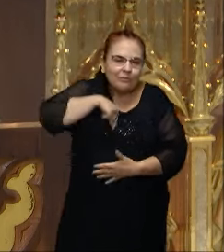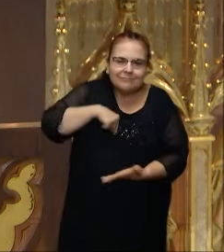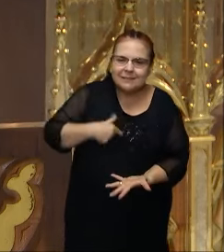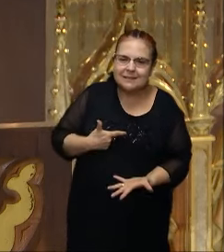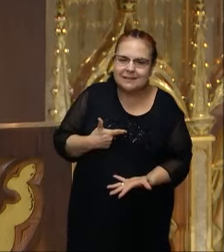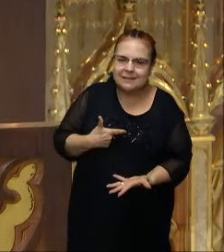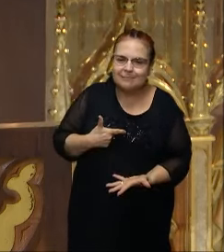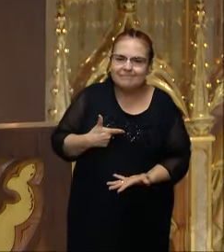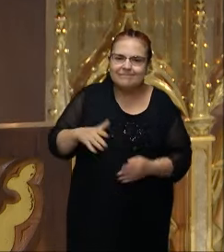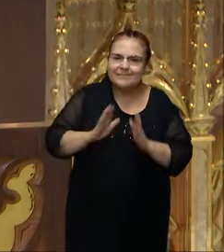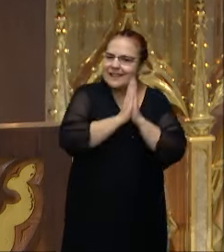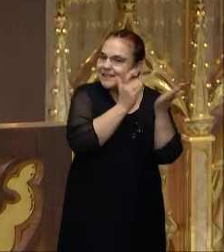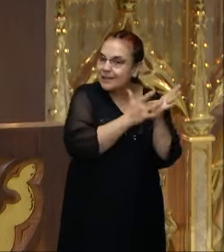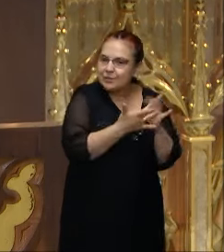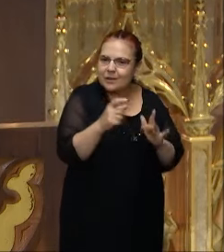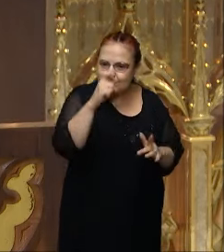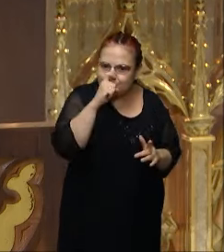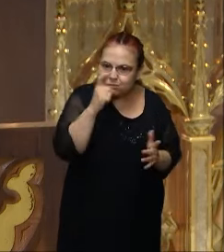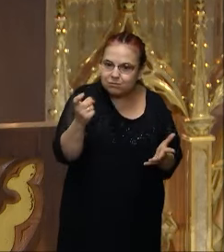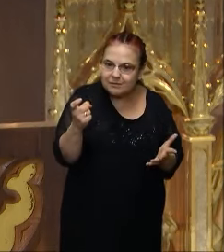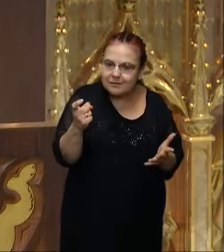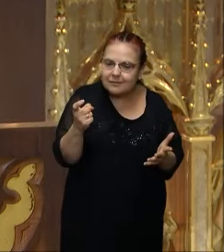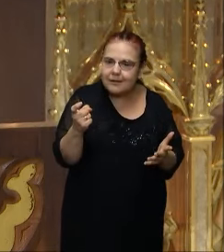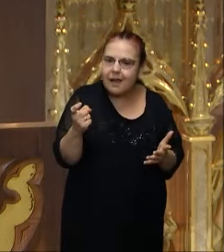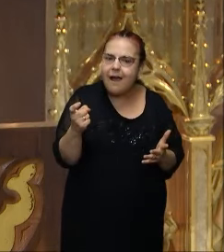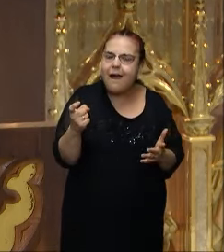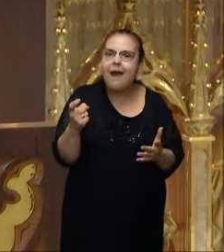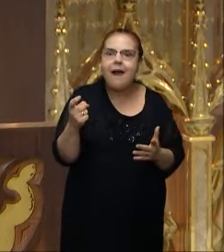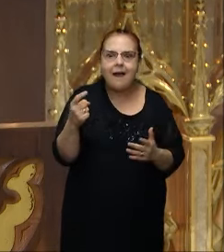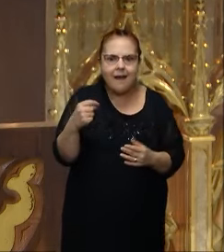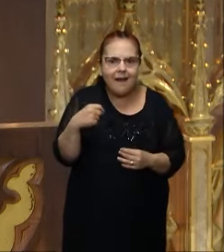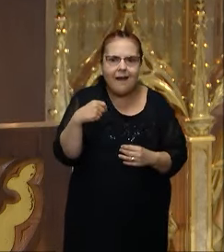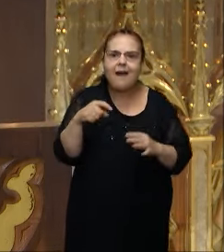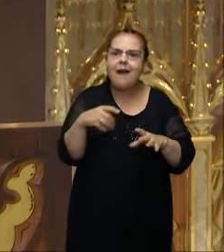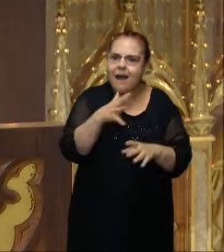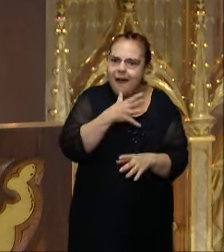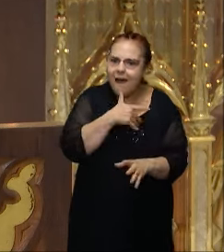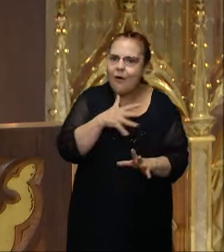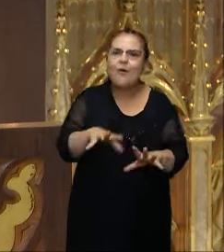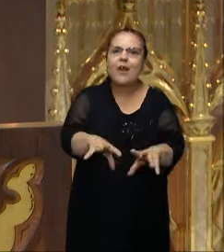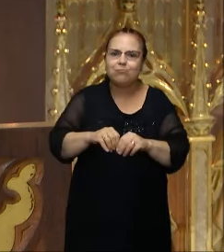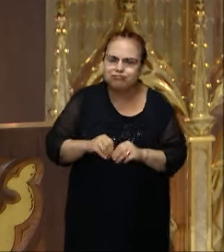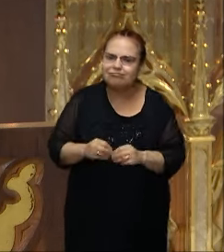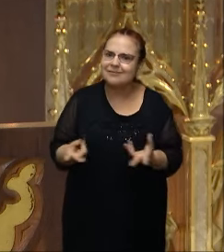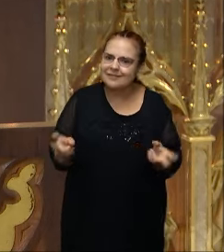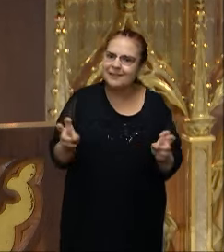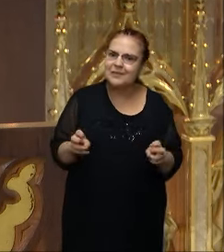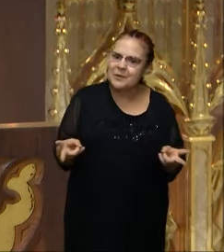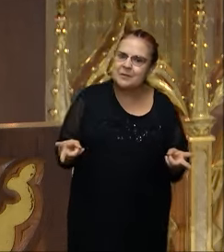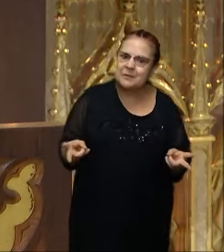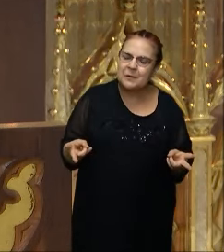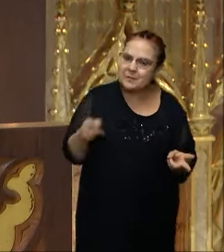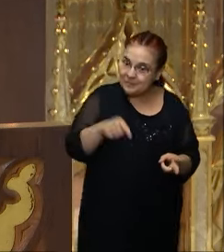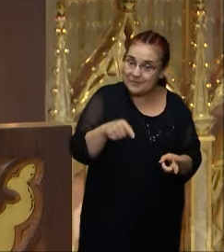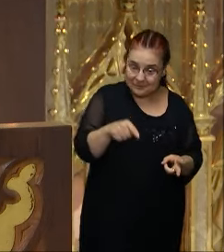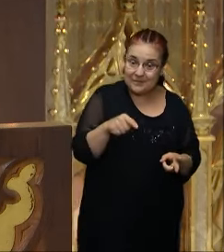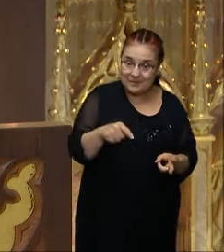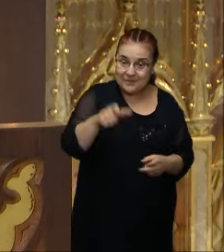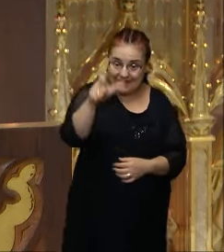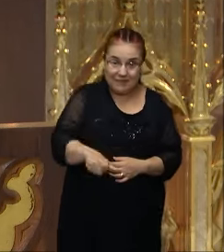las escrituras viejas cobraban sentido contigo, como que algo era nuevo. Y esta gente cuando sigue a Dios es